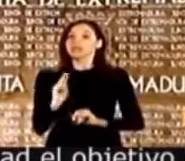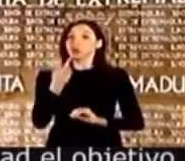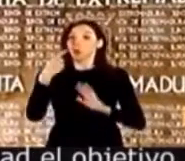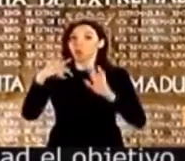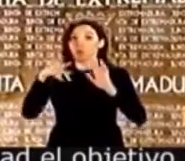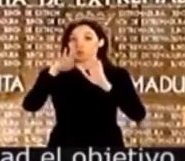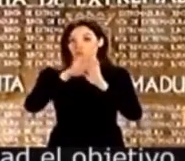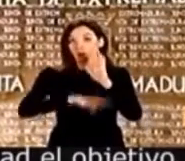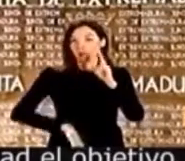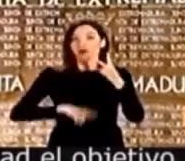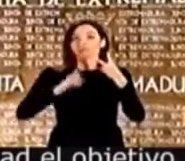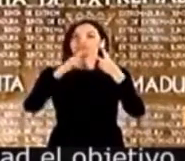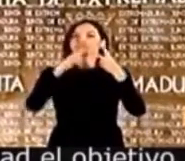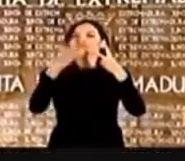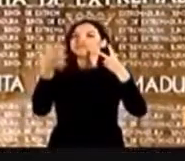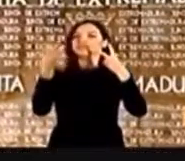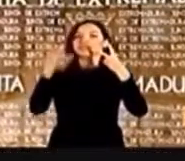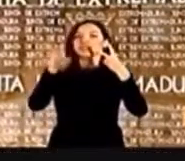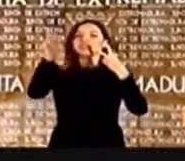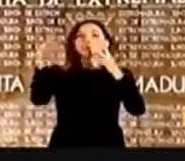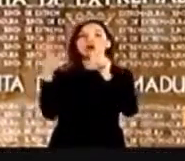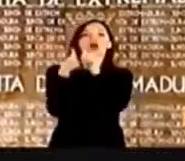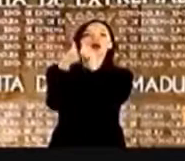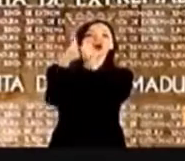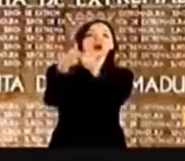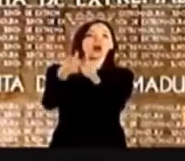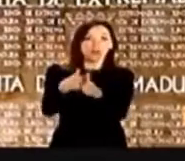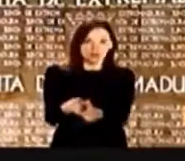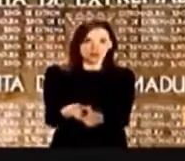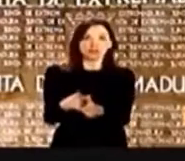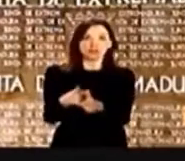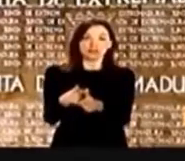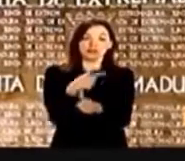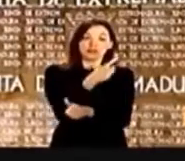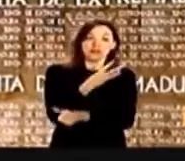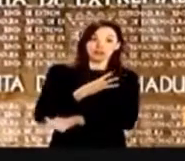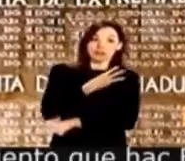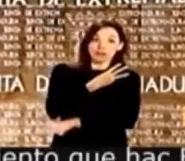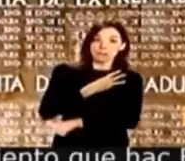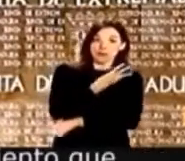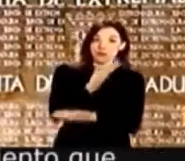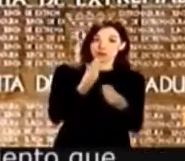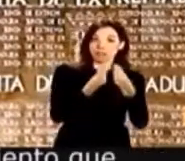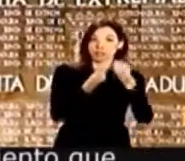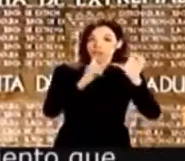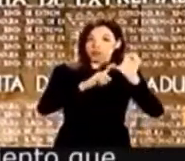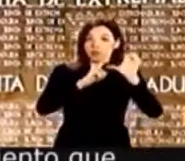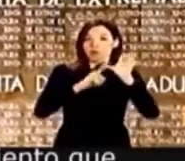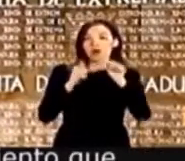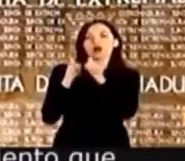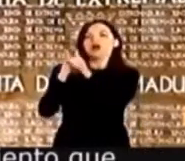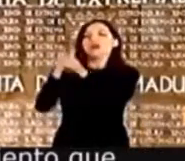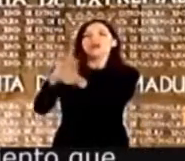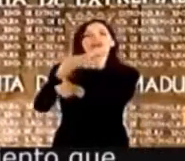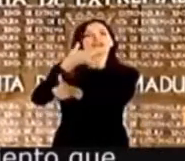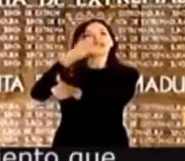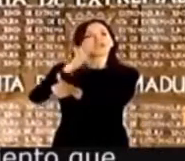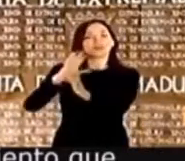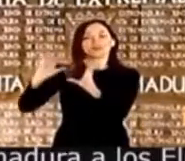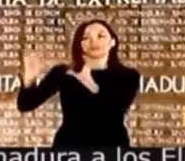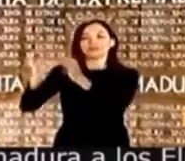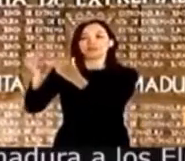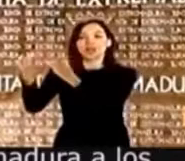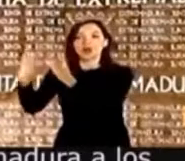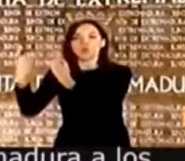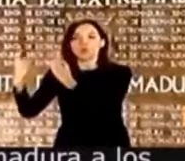con el acompañamiento que hacemos desde el SESPE, desde la Junta de Extremadura, a los alumnos, a las empresas